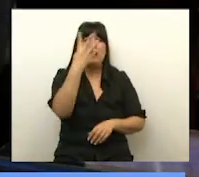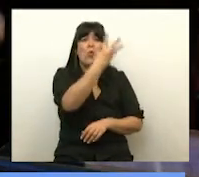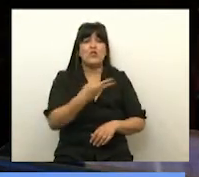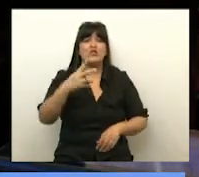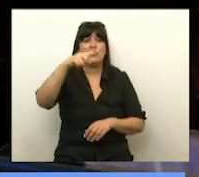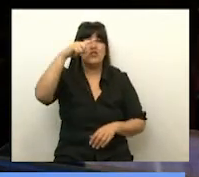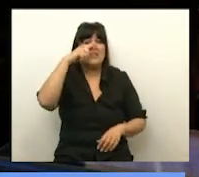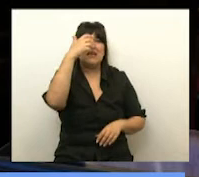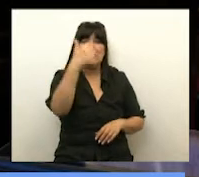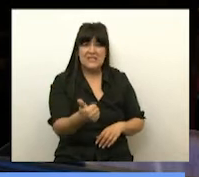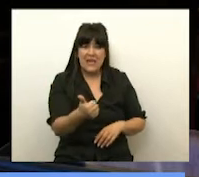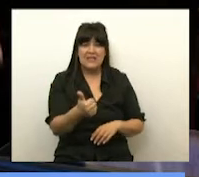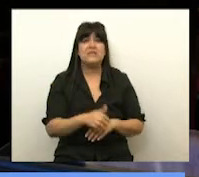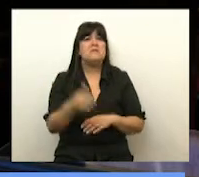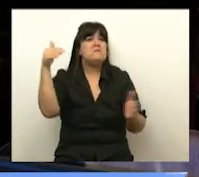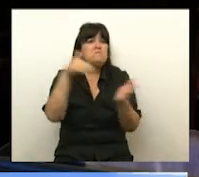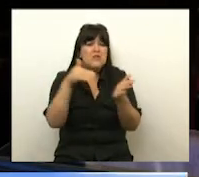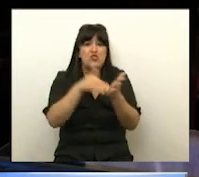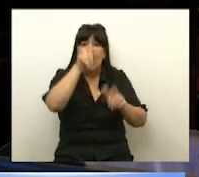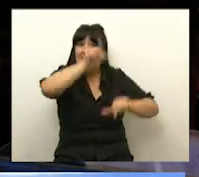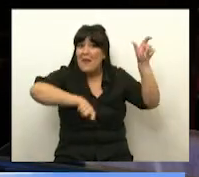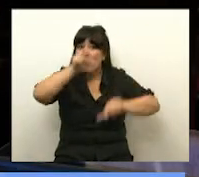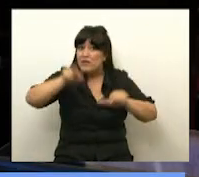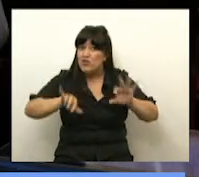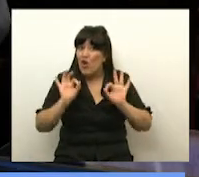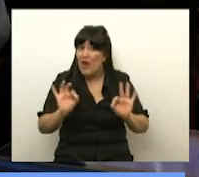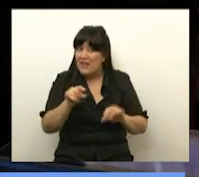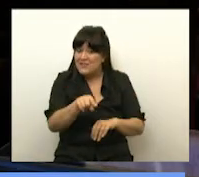3.476 millones de seres humanos,